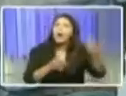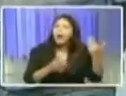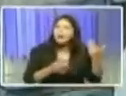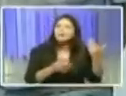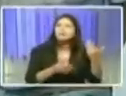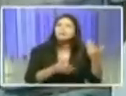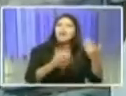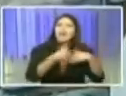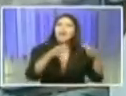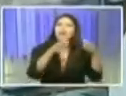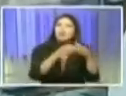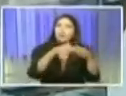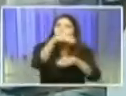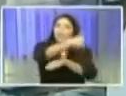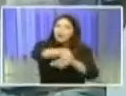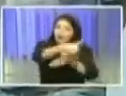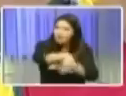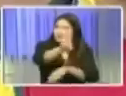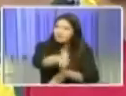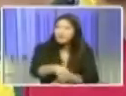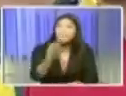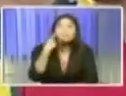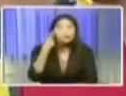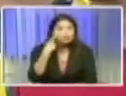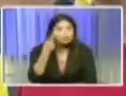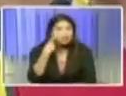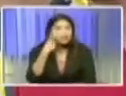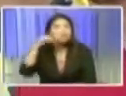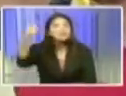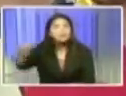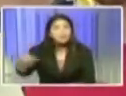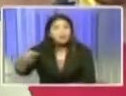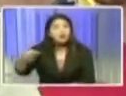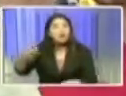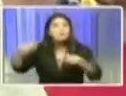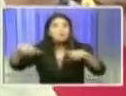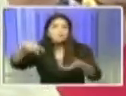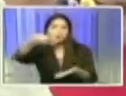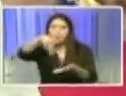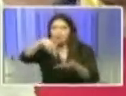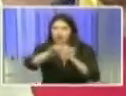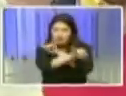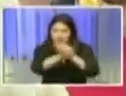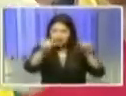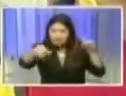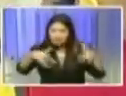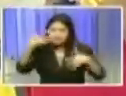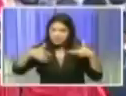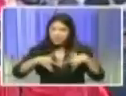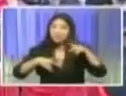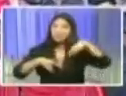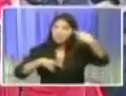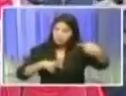Comunicalle también. Mosca ahí, pues, para que toquemos un ratico. Vamos a bailar al final de este evento.